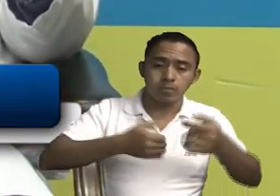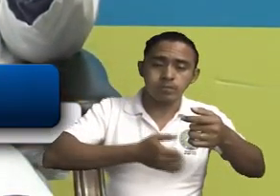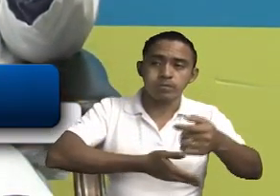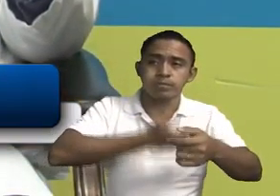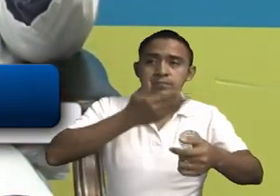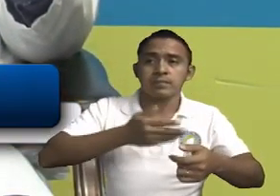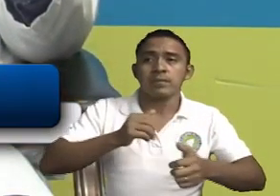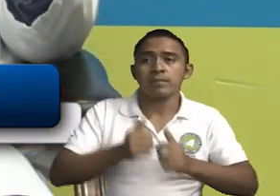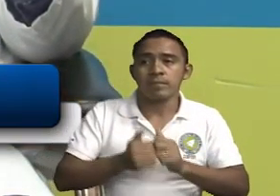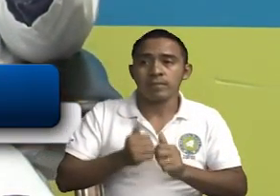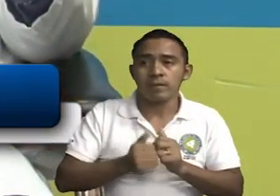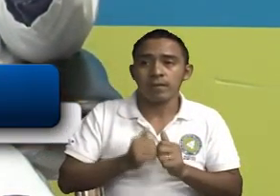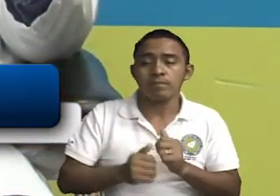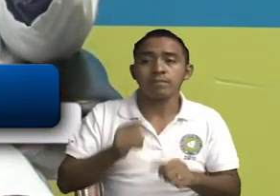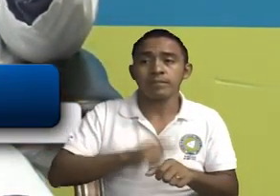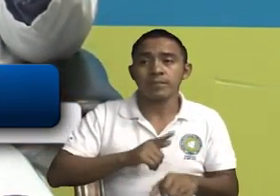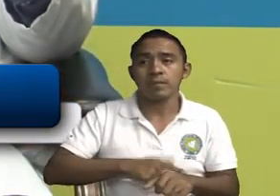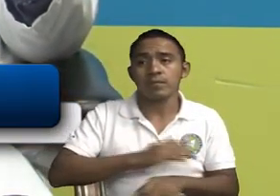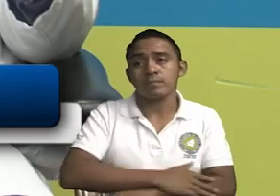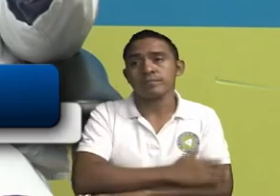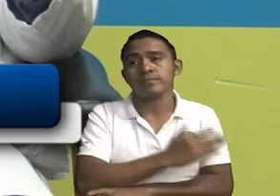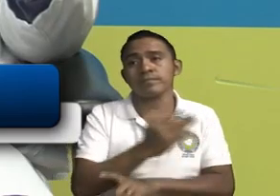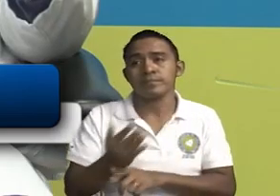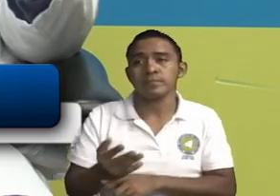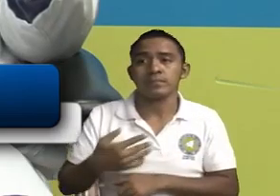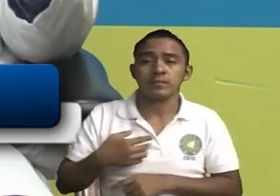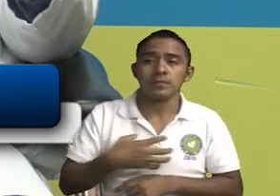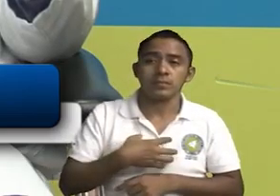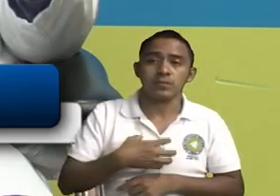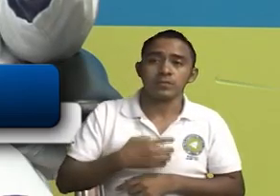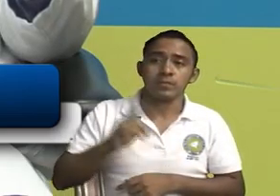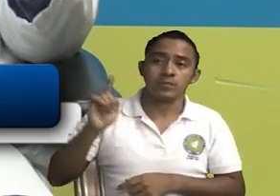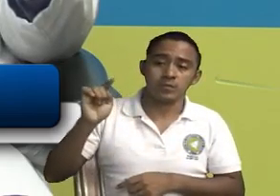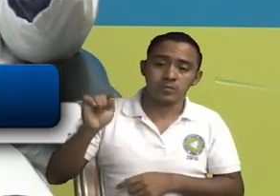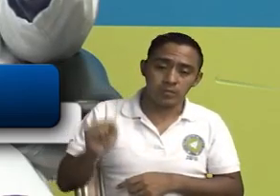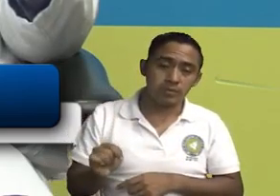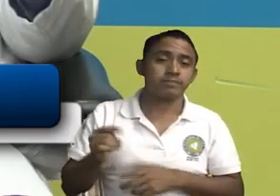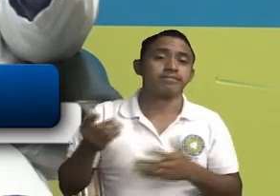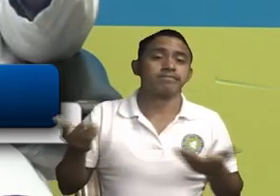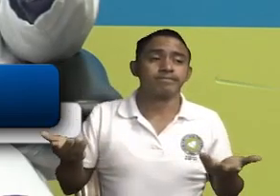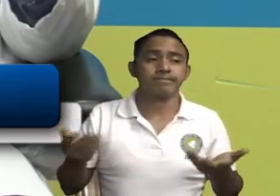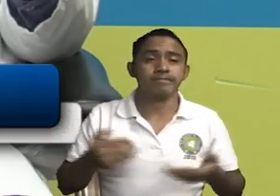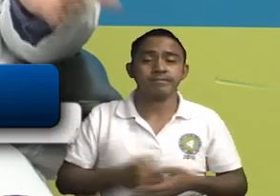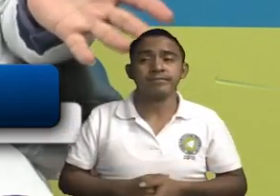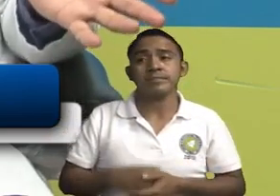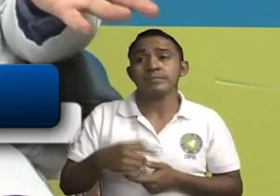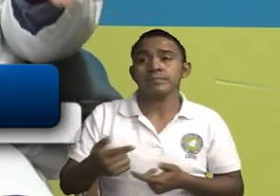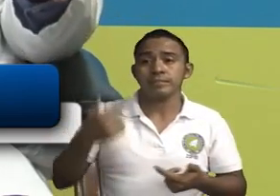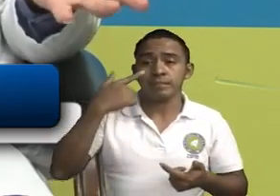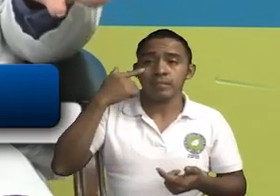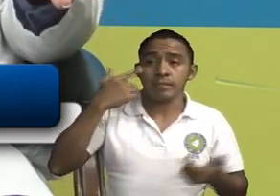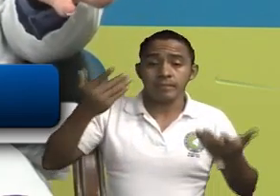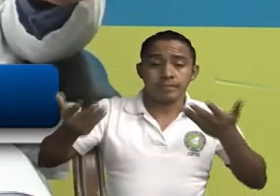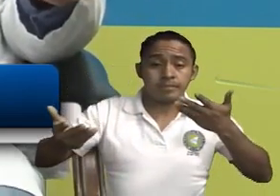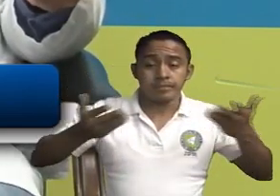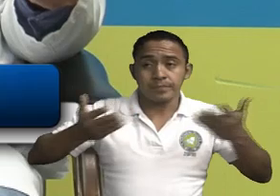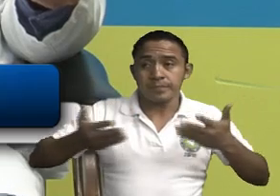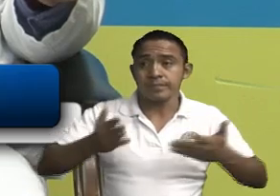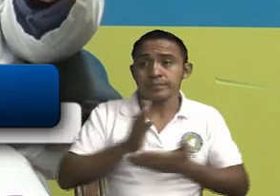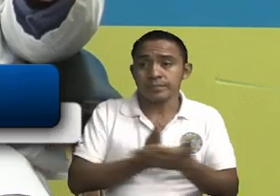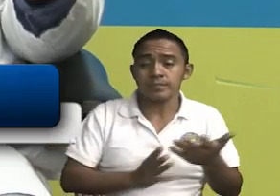las reacciones adversas a largo plazo es que te van a ocasionar disfunción eréctil. Entonces ahí tenés que sopesar, porque